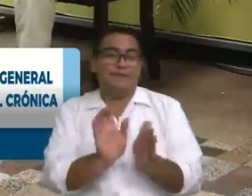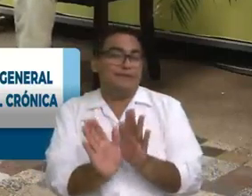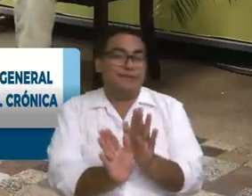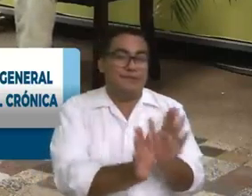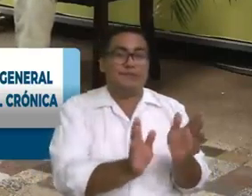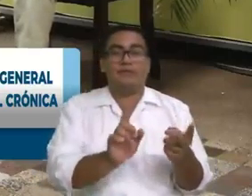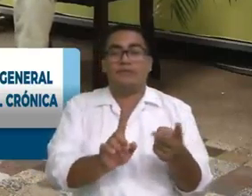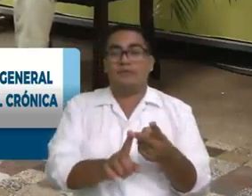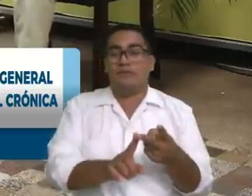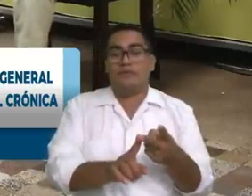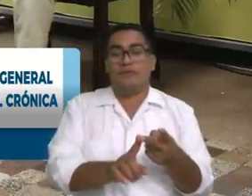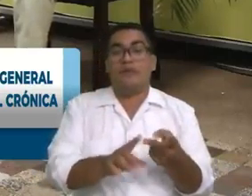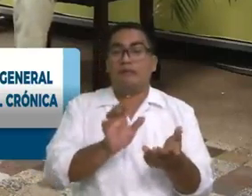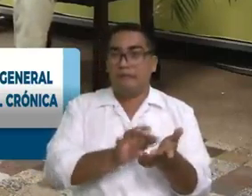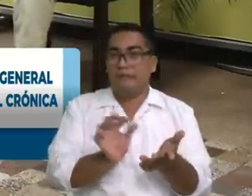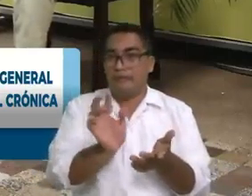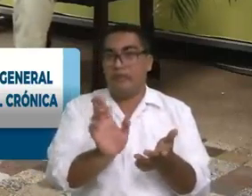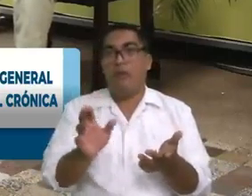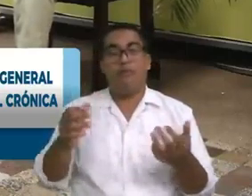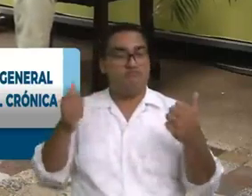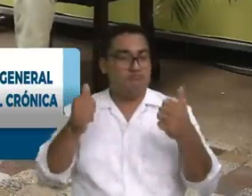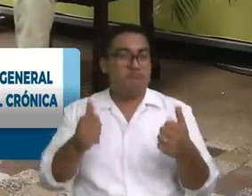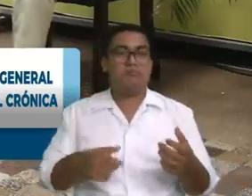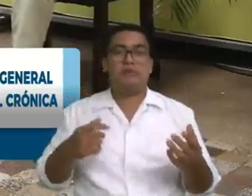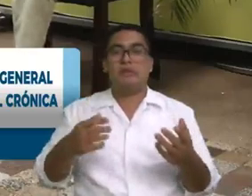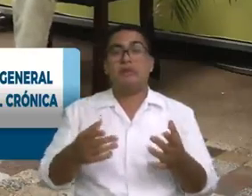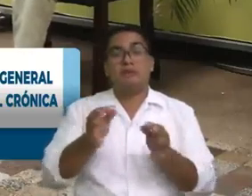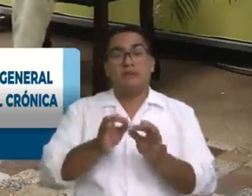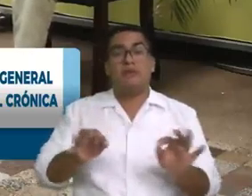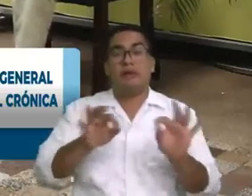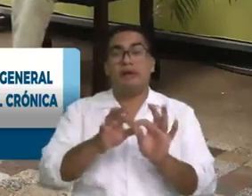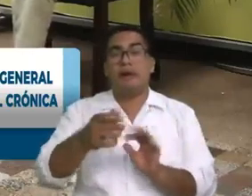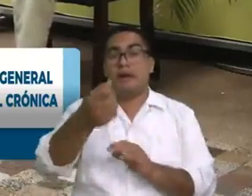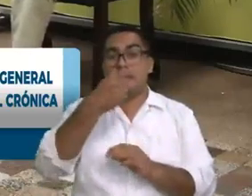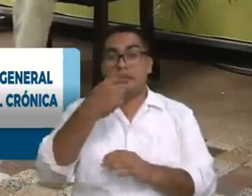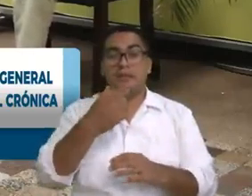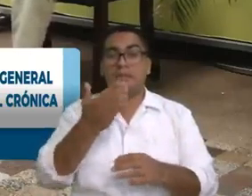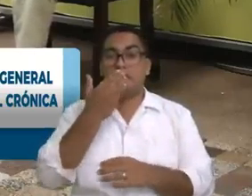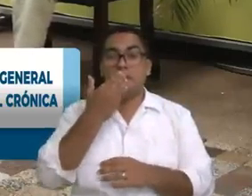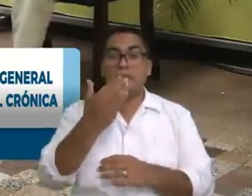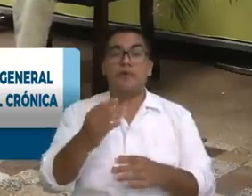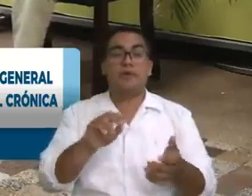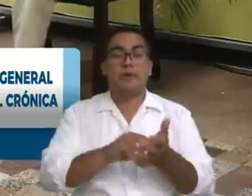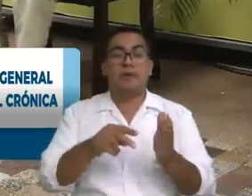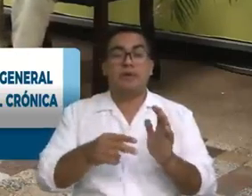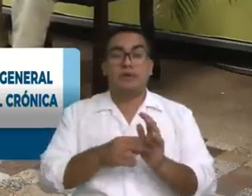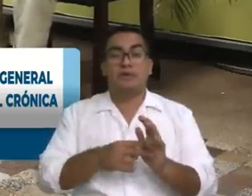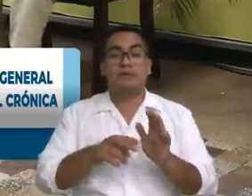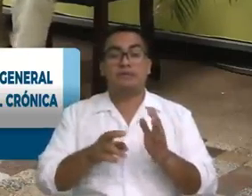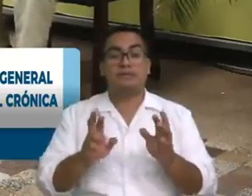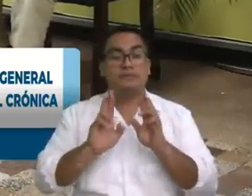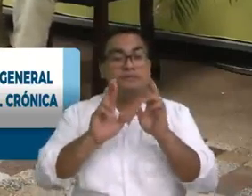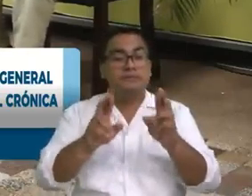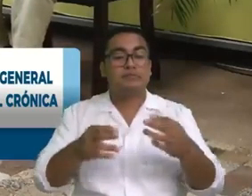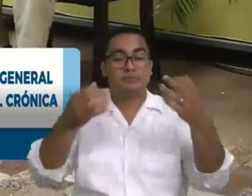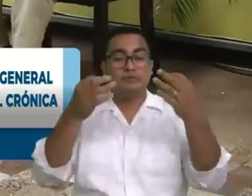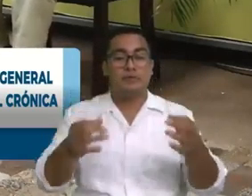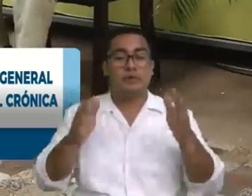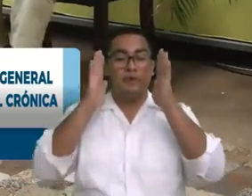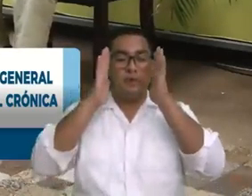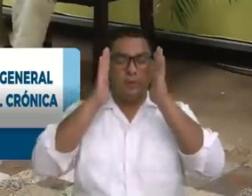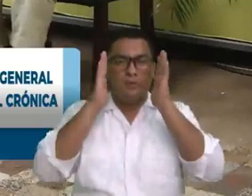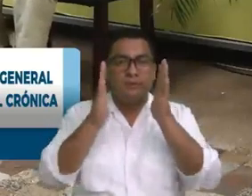que sus medicamentos le den mejor efecto. Oh, ¿verdad? Y dé un resultado más pronto. Tiene que ver